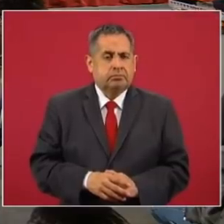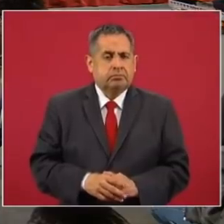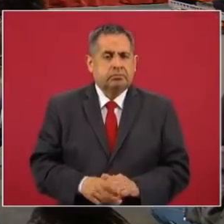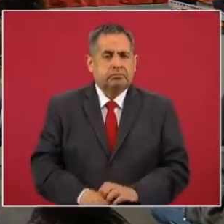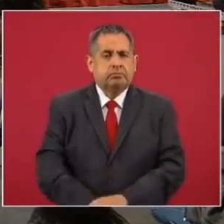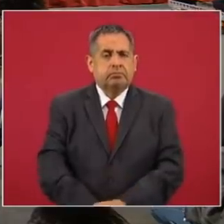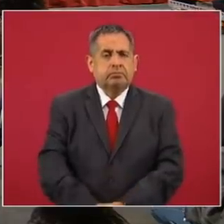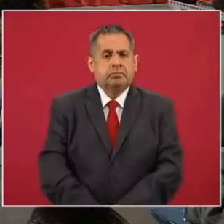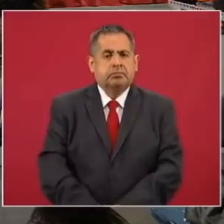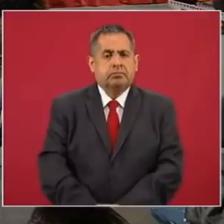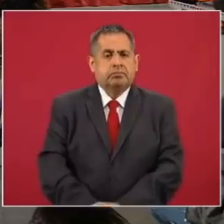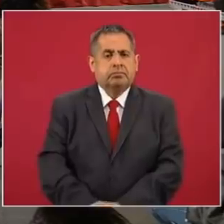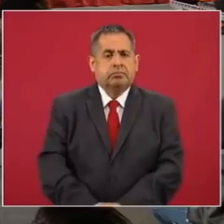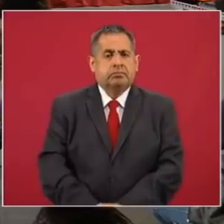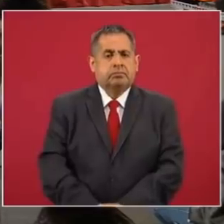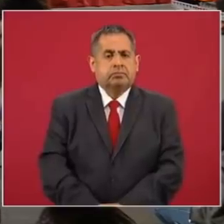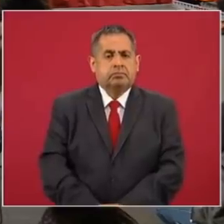permanentes.